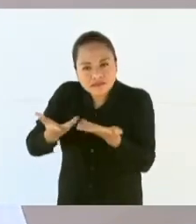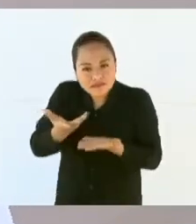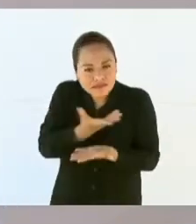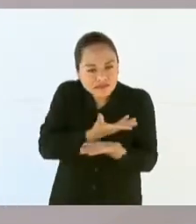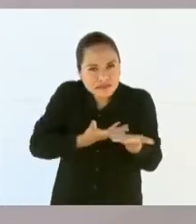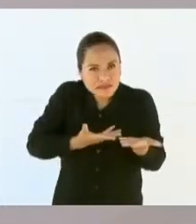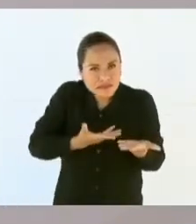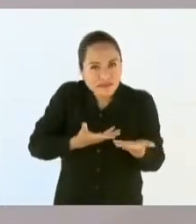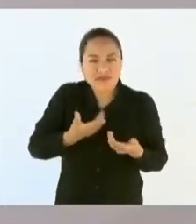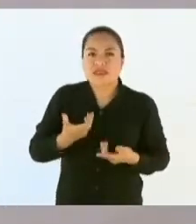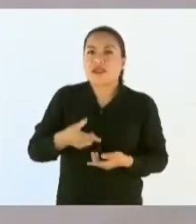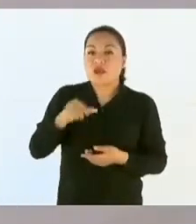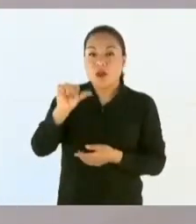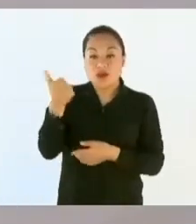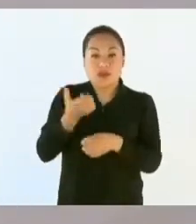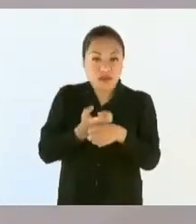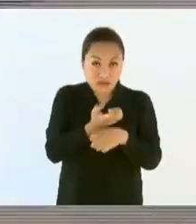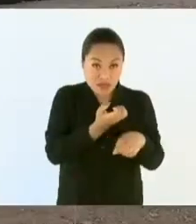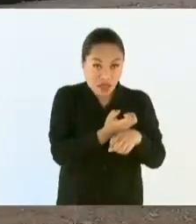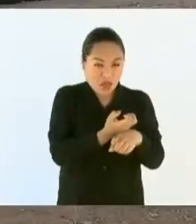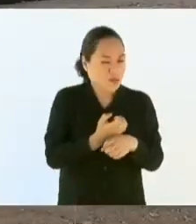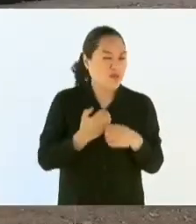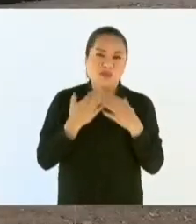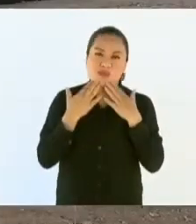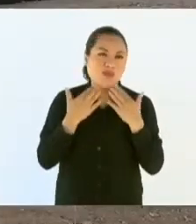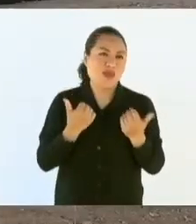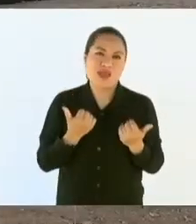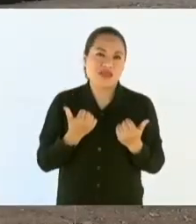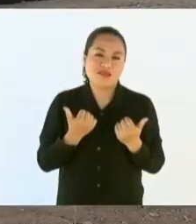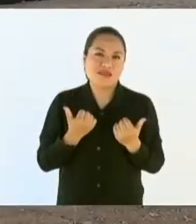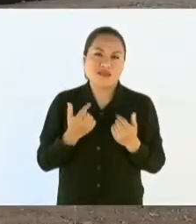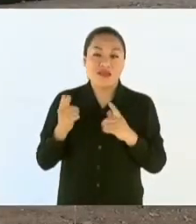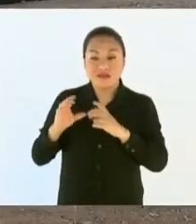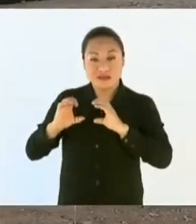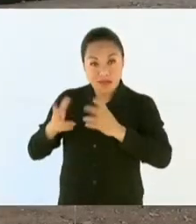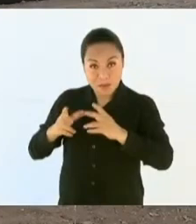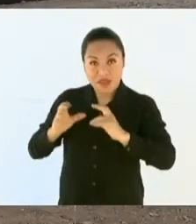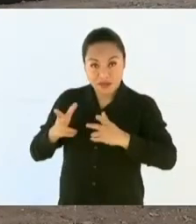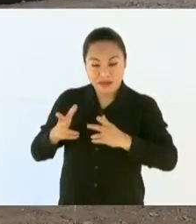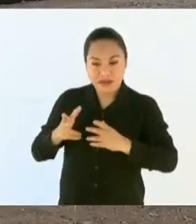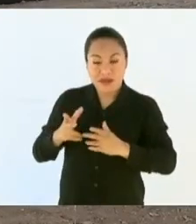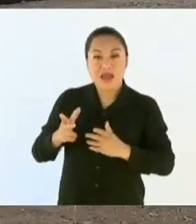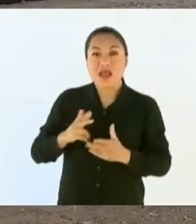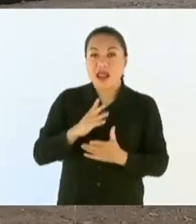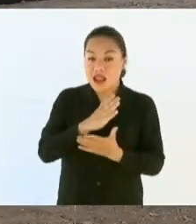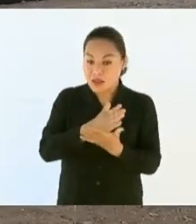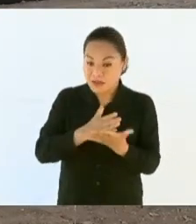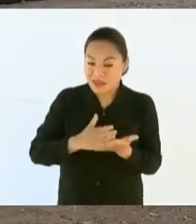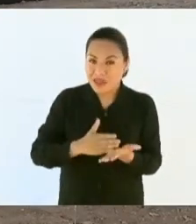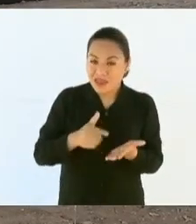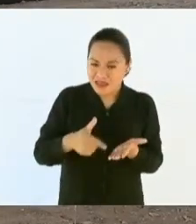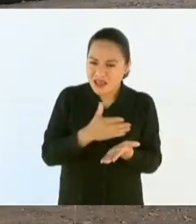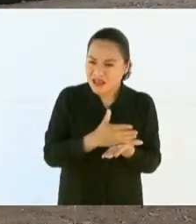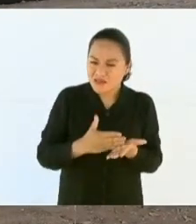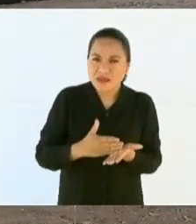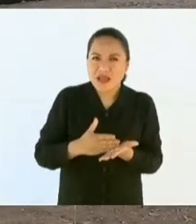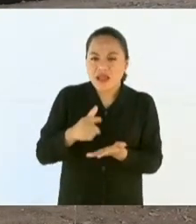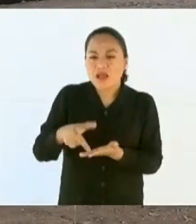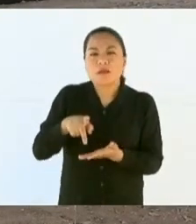Esto no sucede en otros estados. En Chiapas, la mitad es pequeña